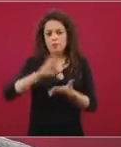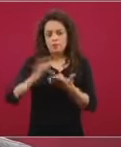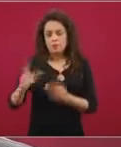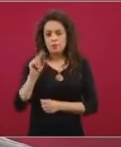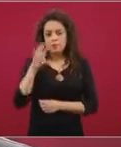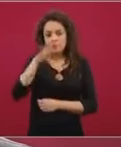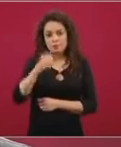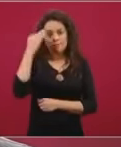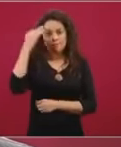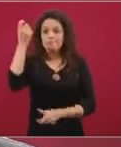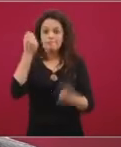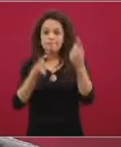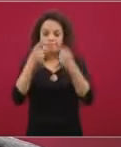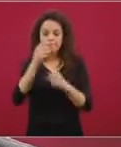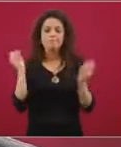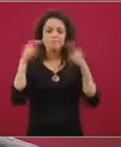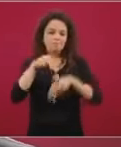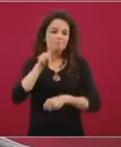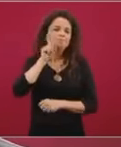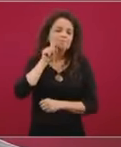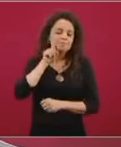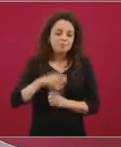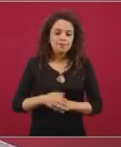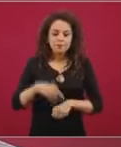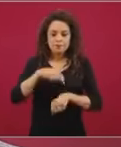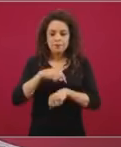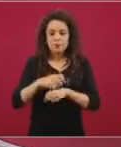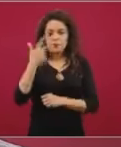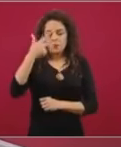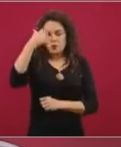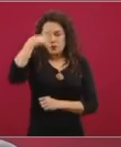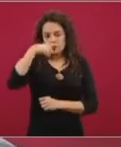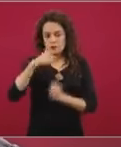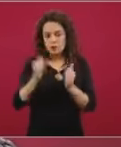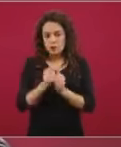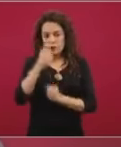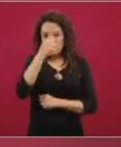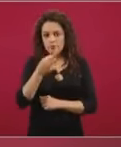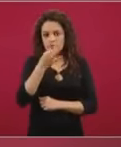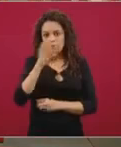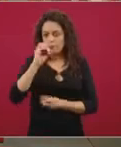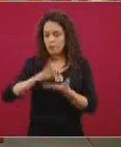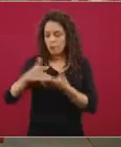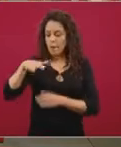de algunos para mañana. Son las 20 horas con 1 minuto. Gracias a